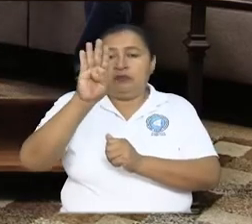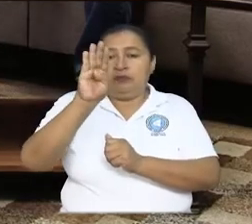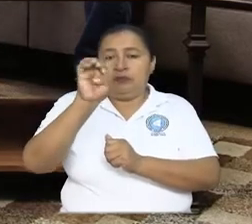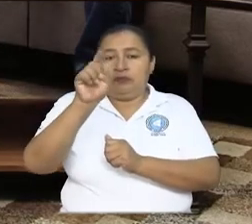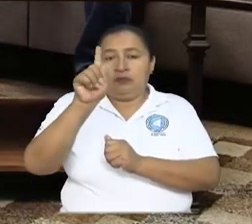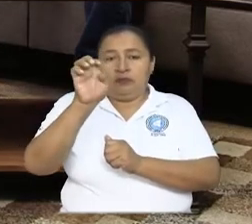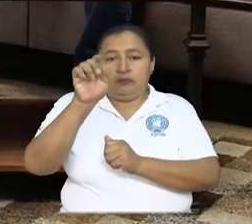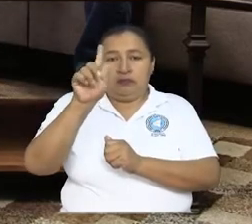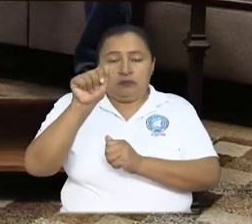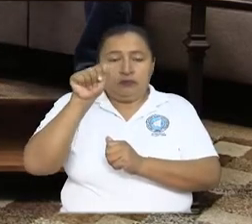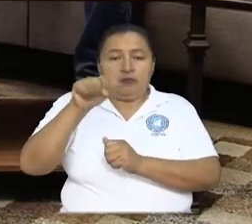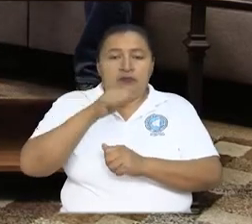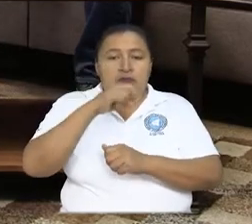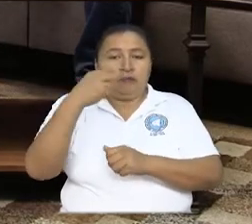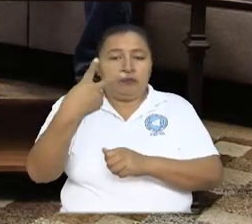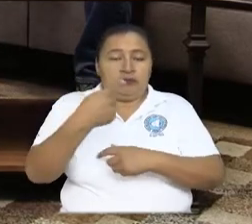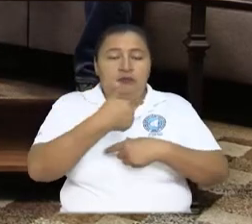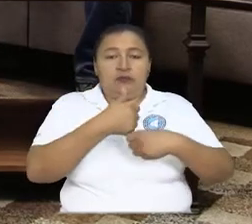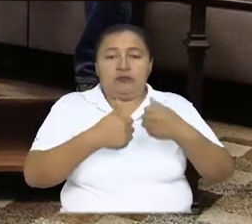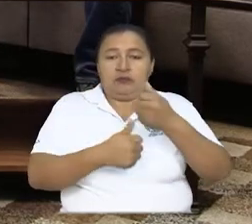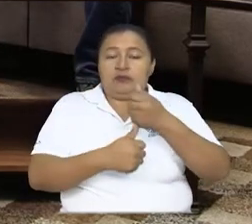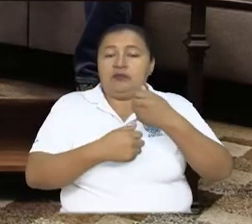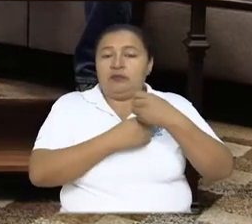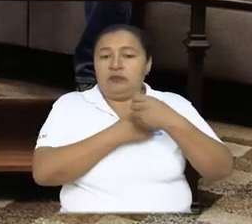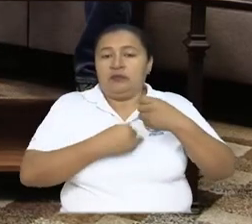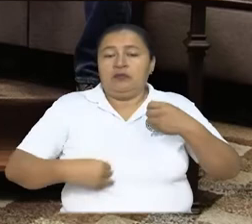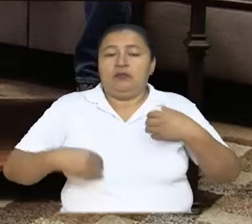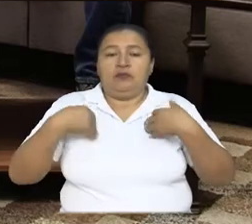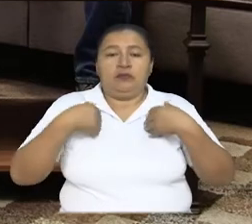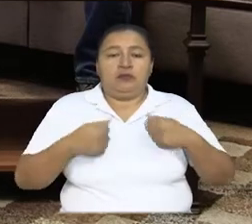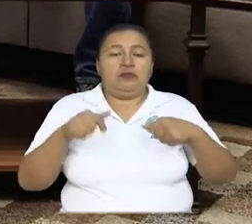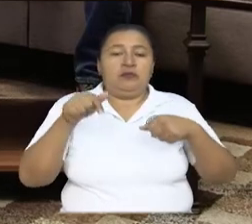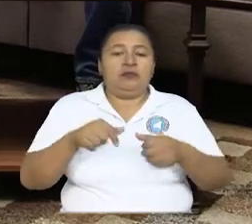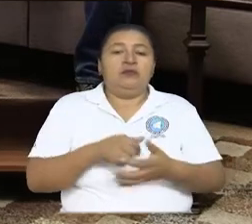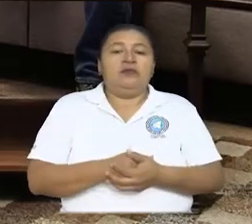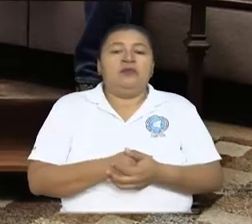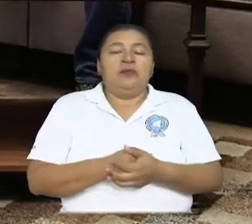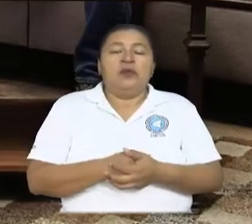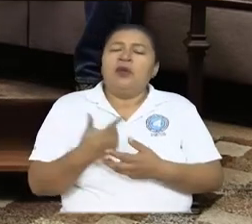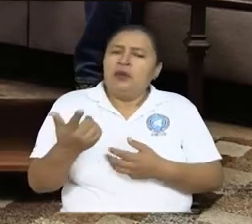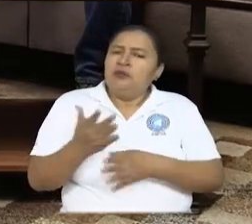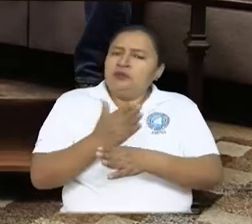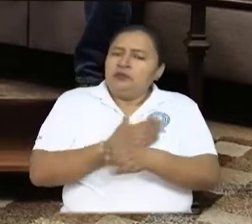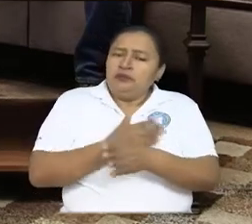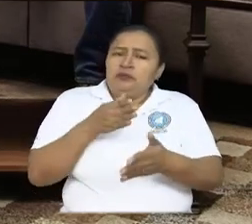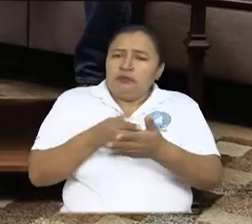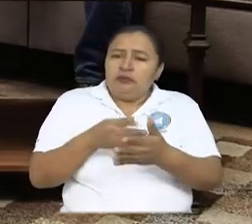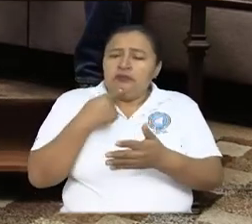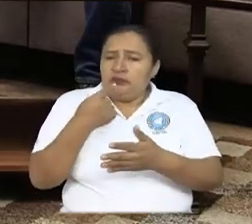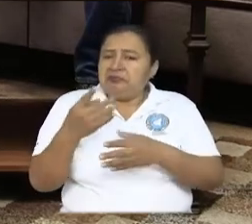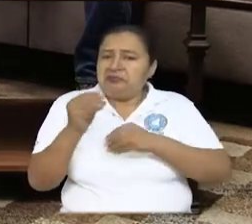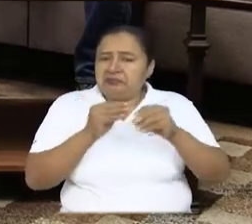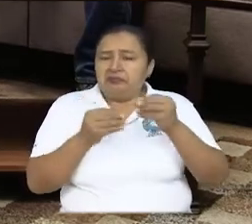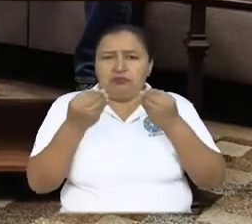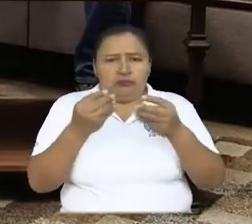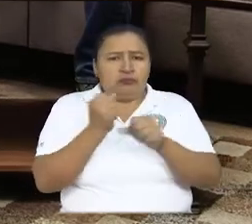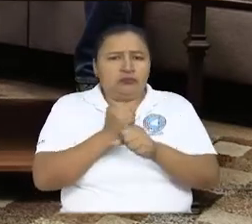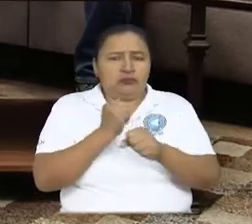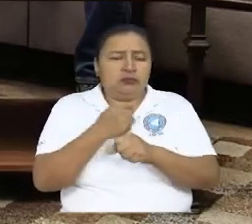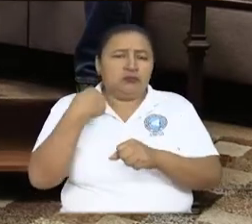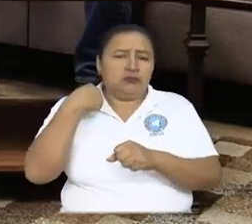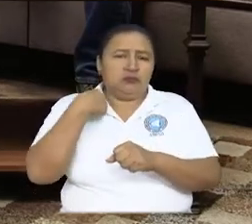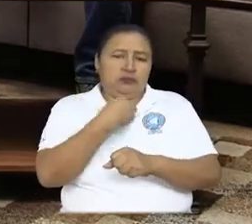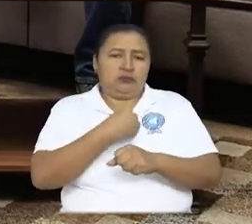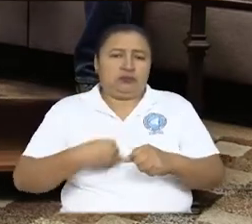compañero enrique pues en nuestro bloque anterior usted nos dejaba entrever bastante es trabajo y es que el ministerio de salud siempre